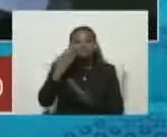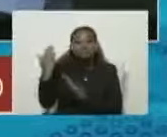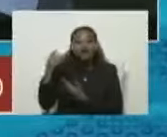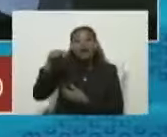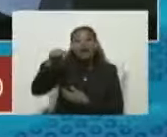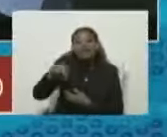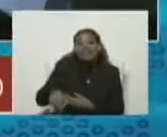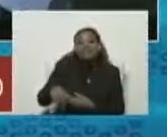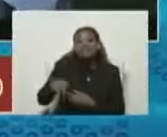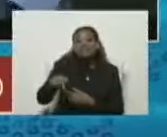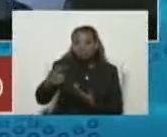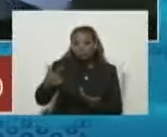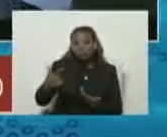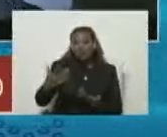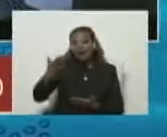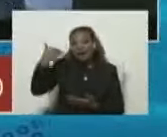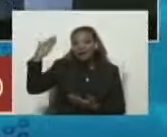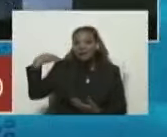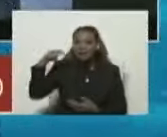Aquí estoy yo.